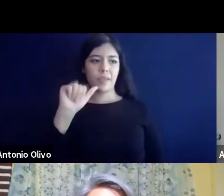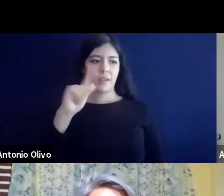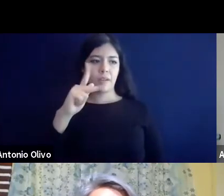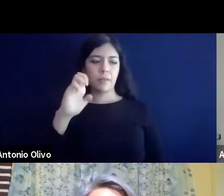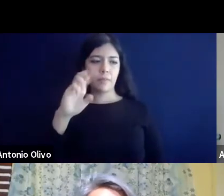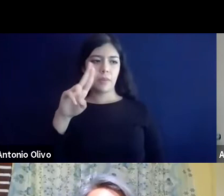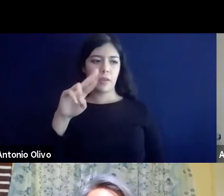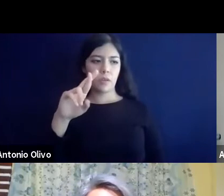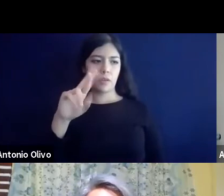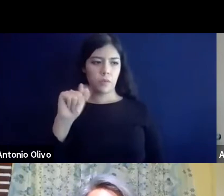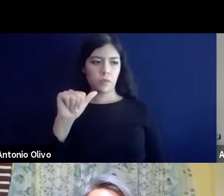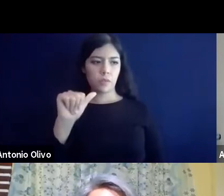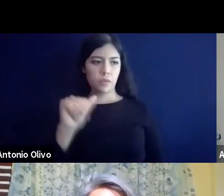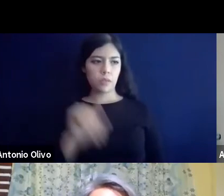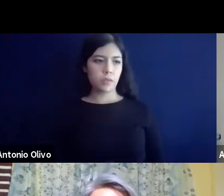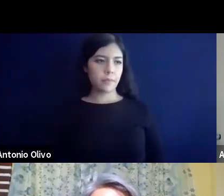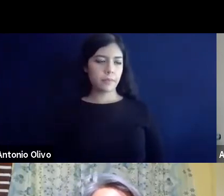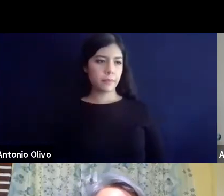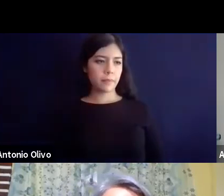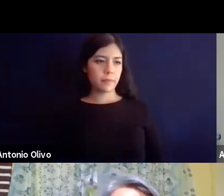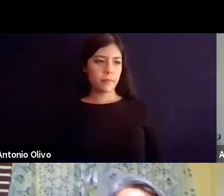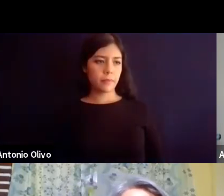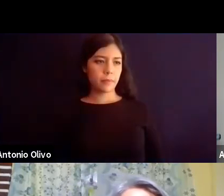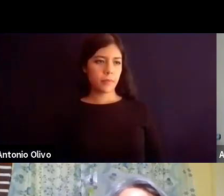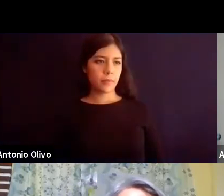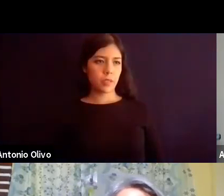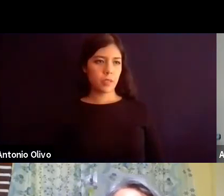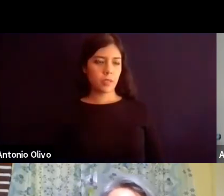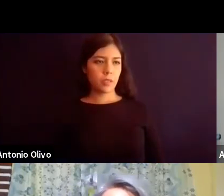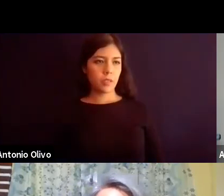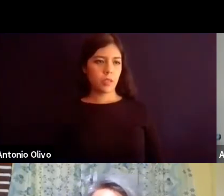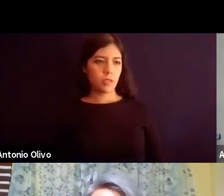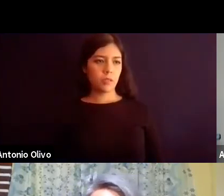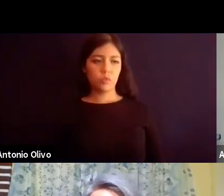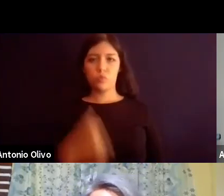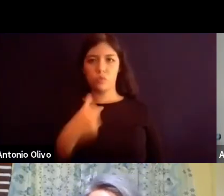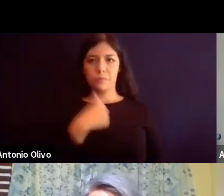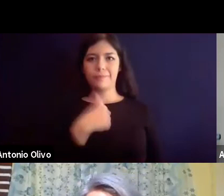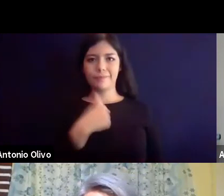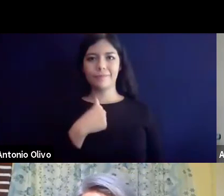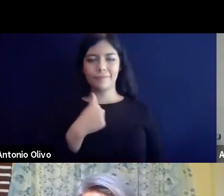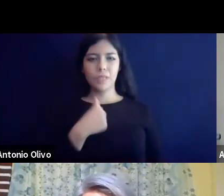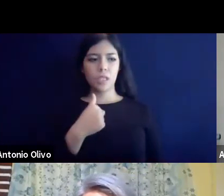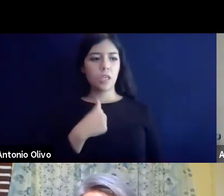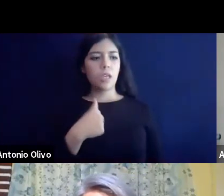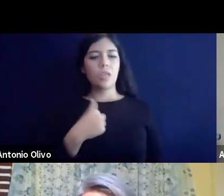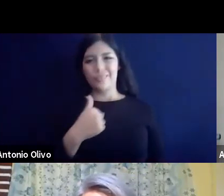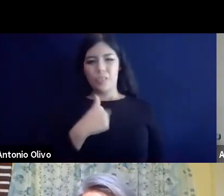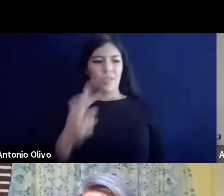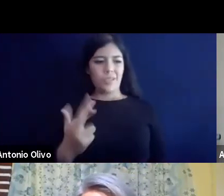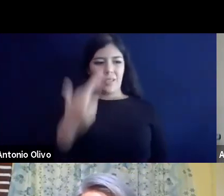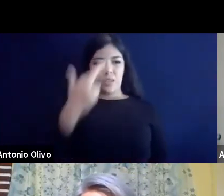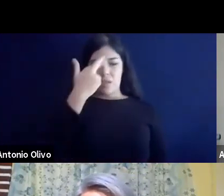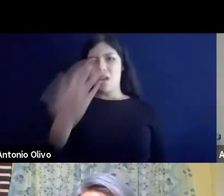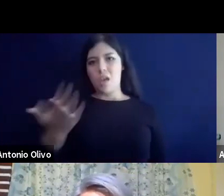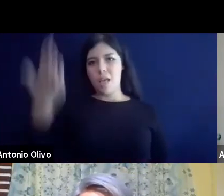Comunicación. Modo de voz desactivado. Y una de las cosas que me ha topado cuando los papás se enteran del diagnóstico de los niños